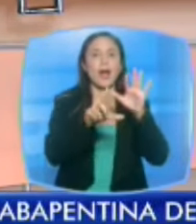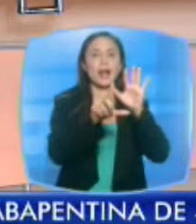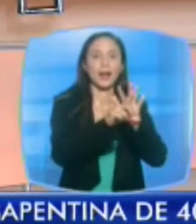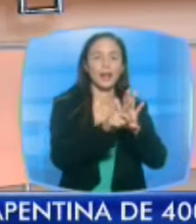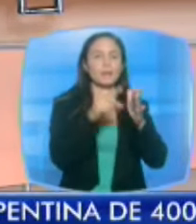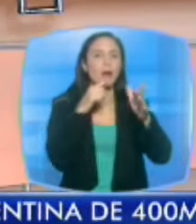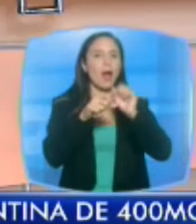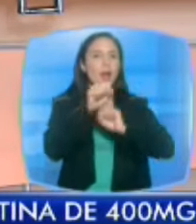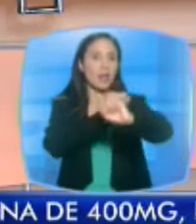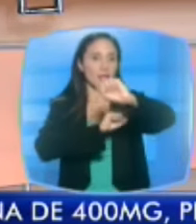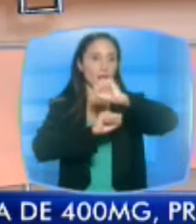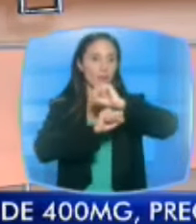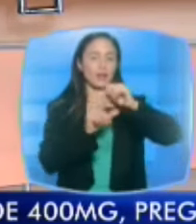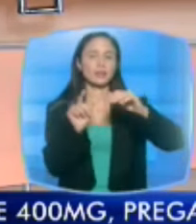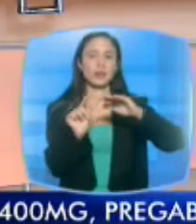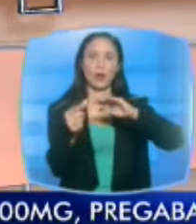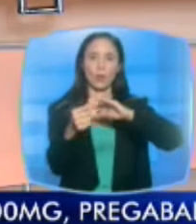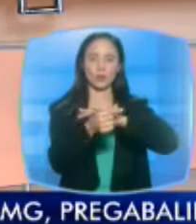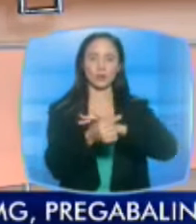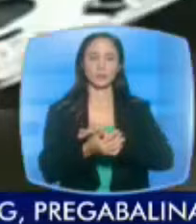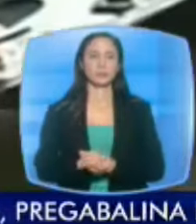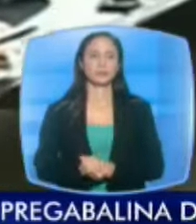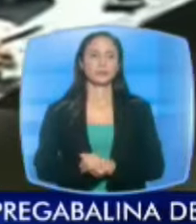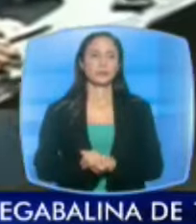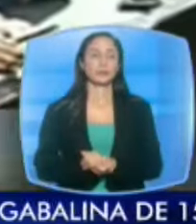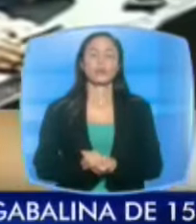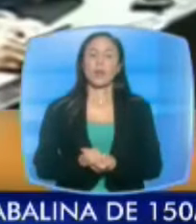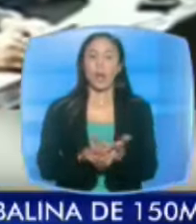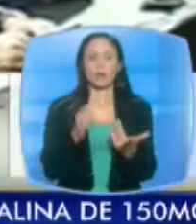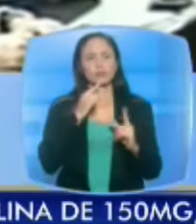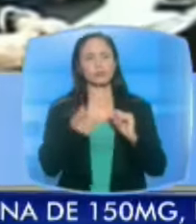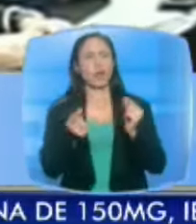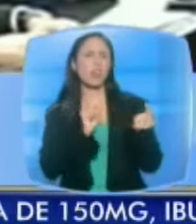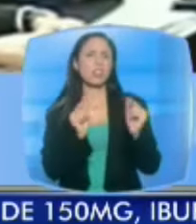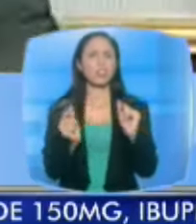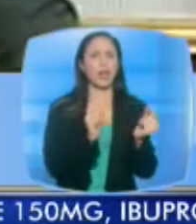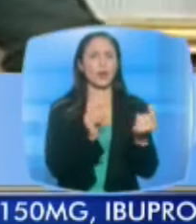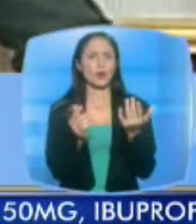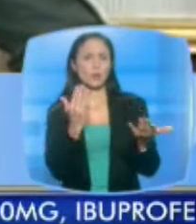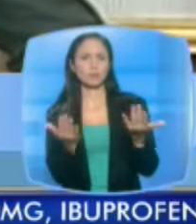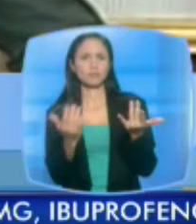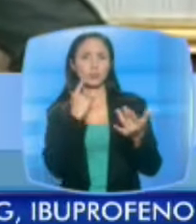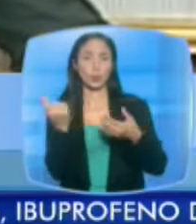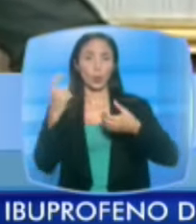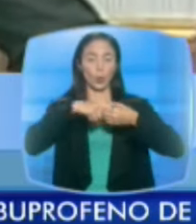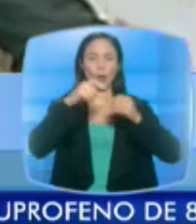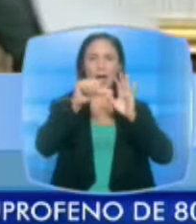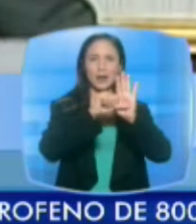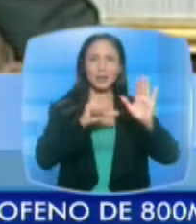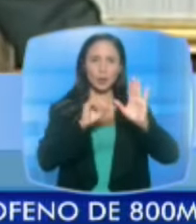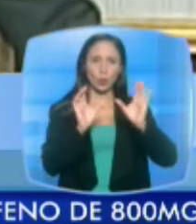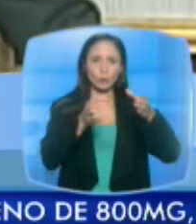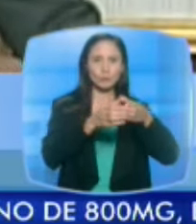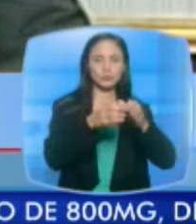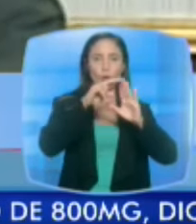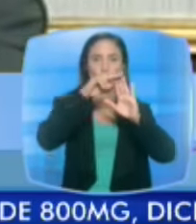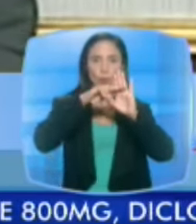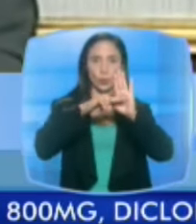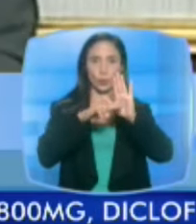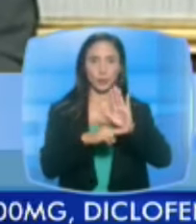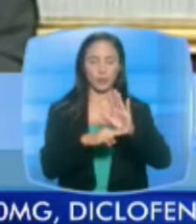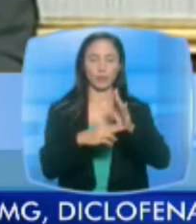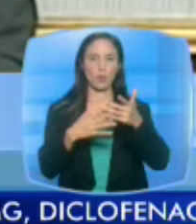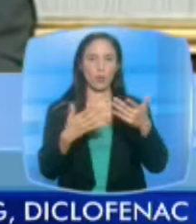para la defensa de la Guayana Esequiba. Durante el debate quedó admitido el primer capítulo del reglamento, que incluye